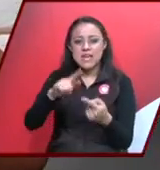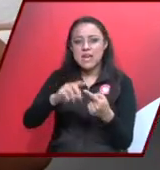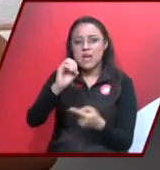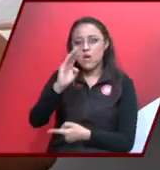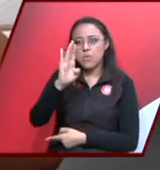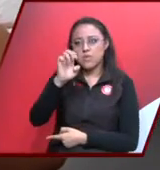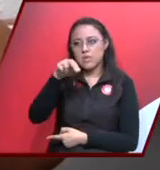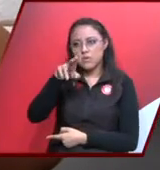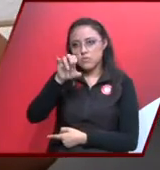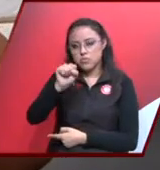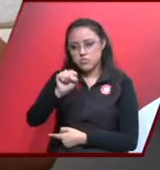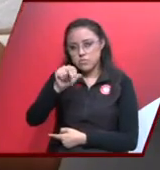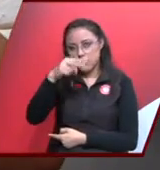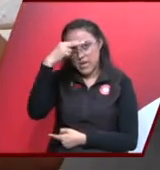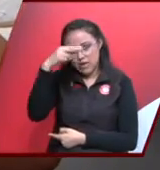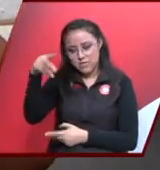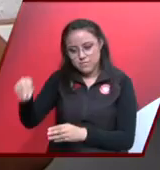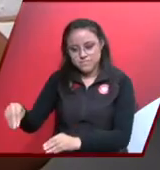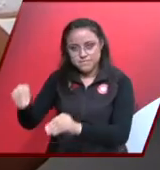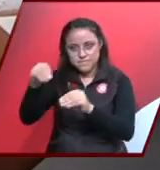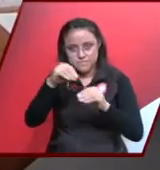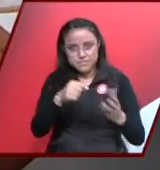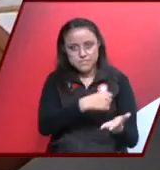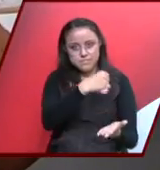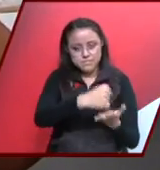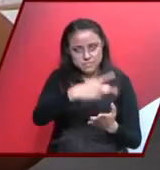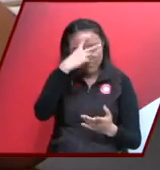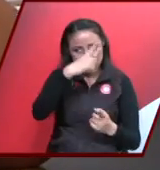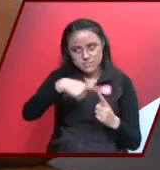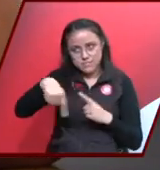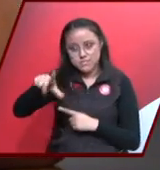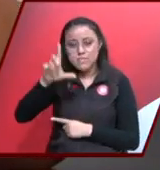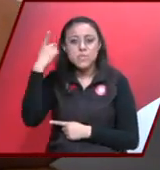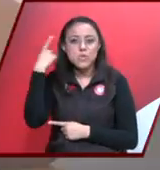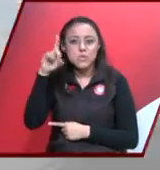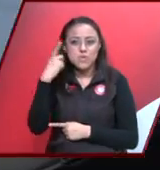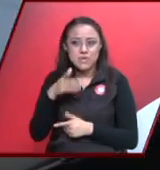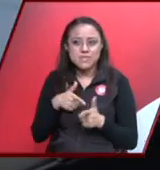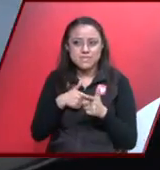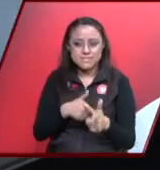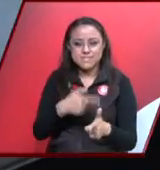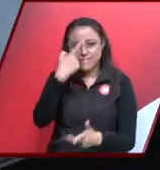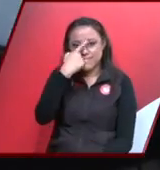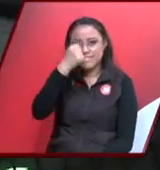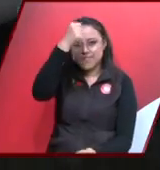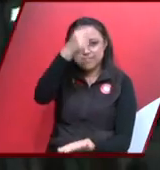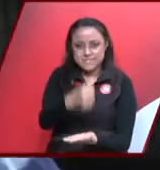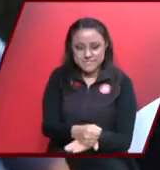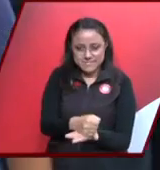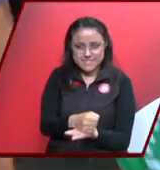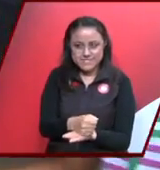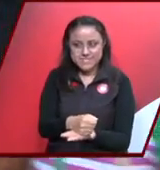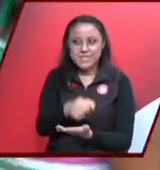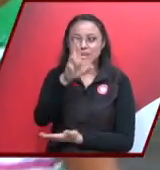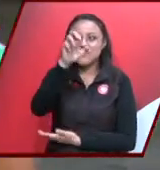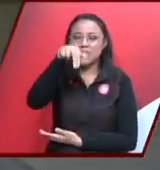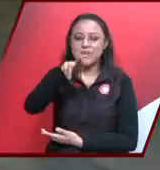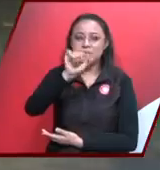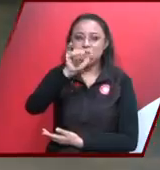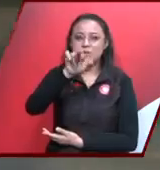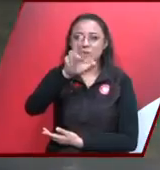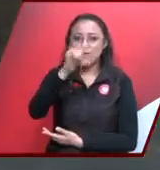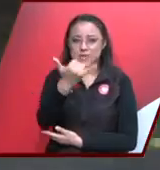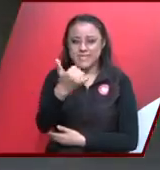que trasladó a Regina y a su mamá a la Ciudad de México y las llevó de regreso a Lerdo, Durango. Para quien corresponda, Rubén